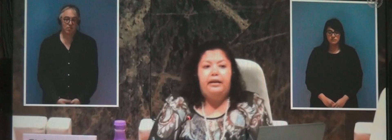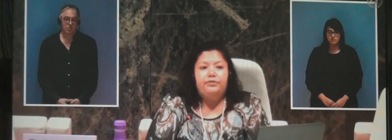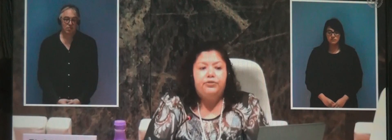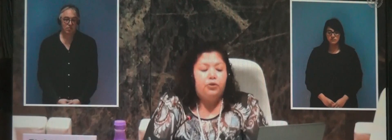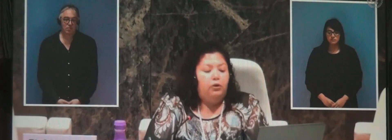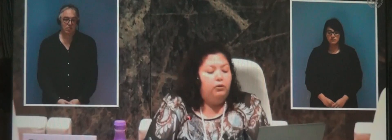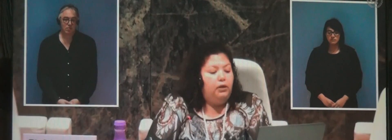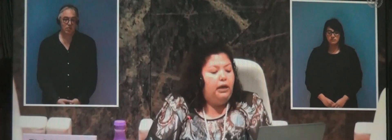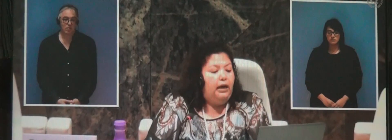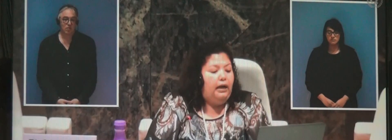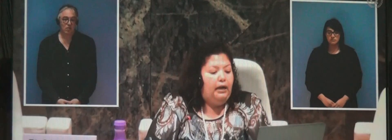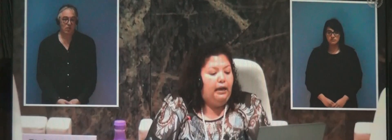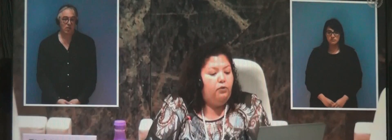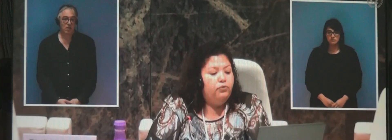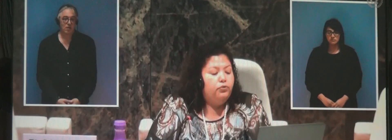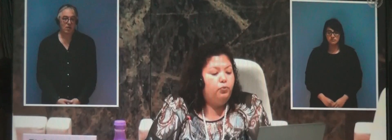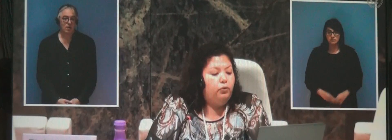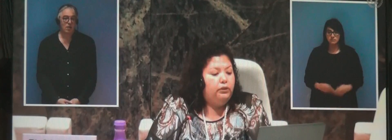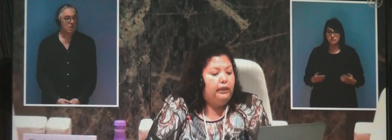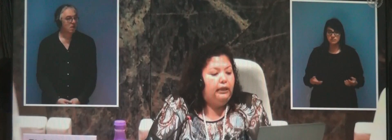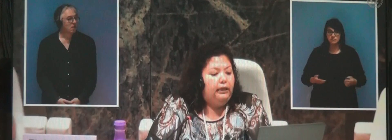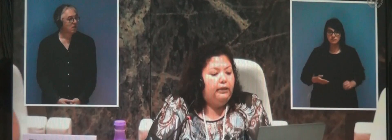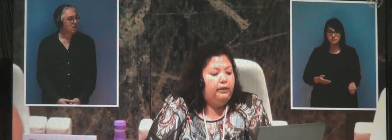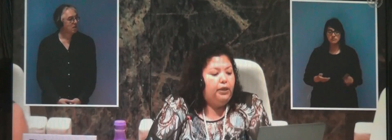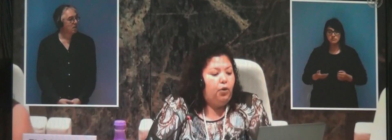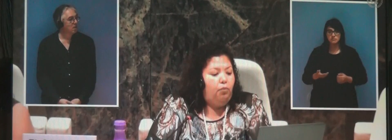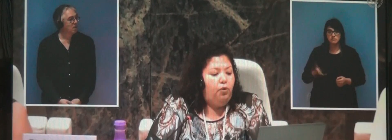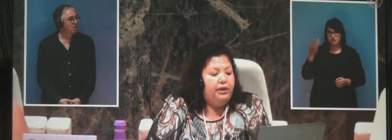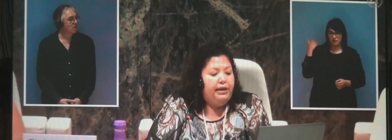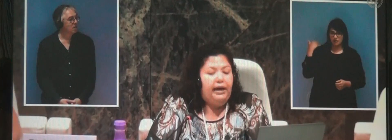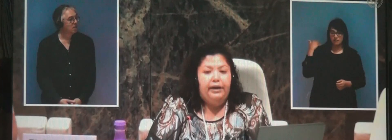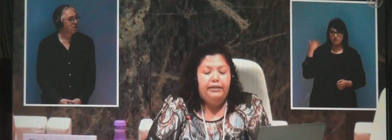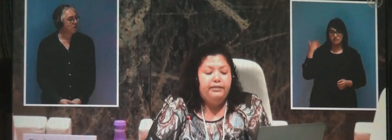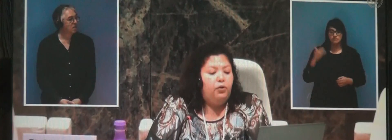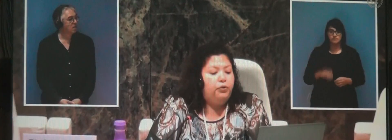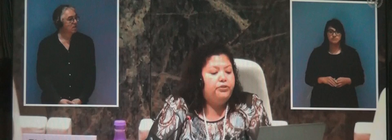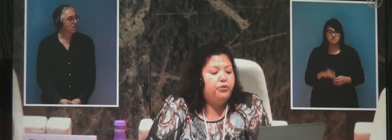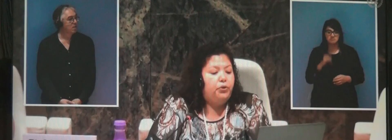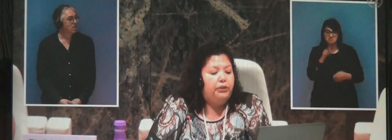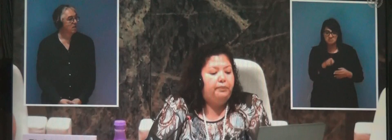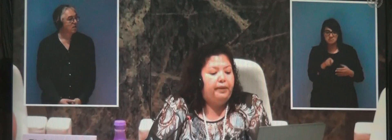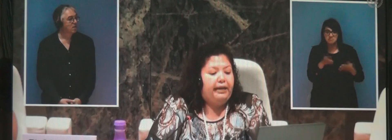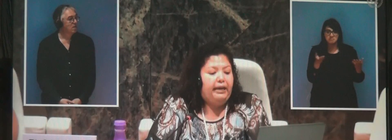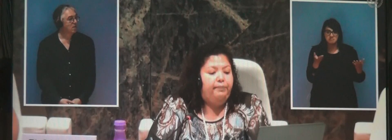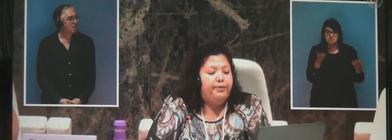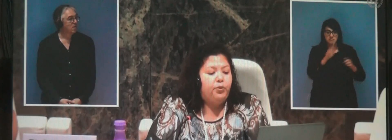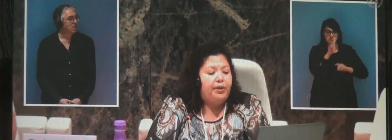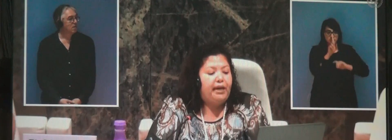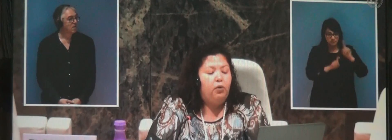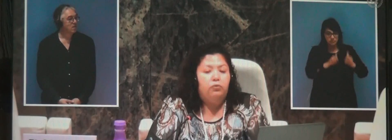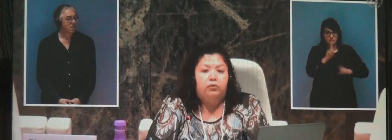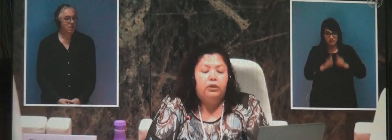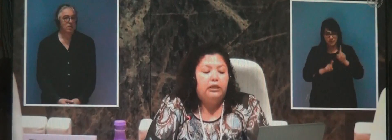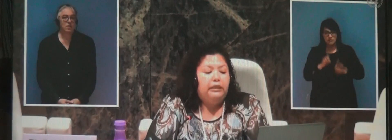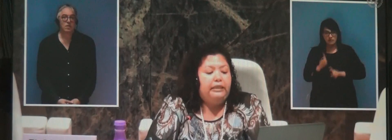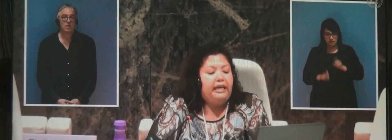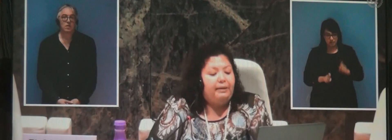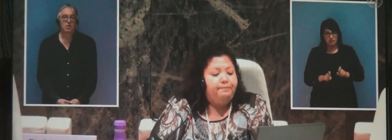En relación a la consulta de cómo crear esas condiciones para que las personas